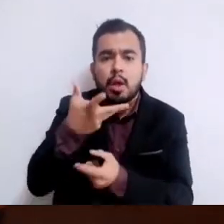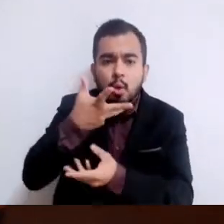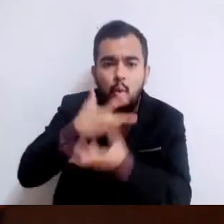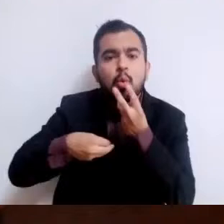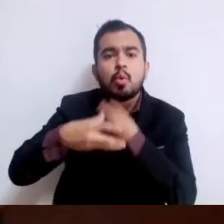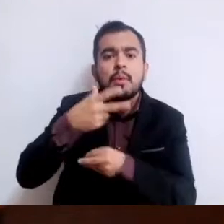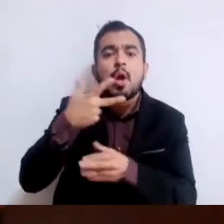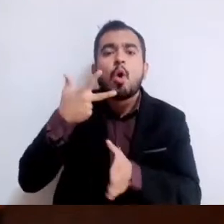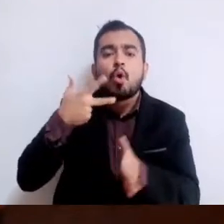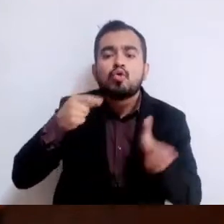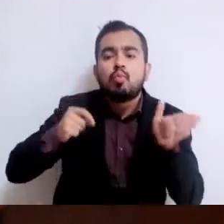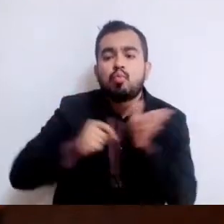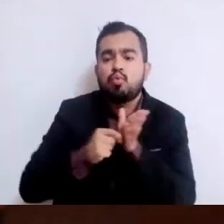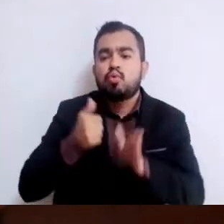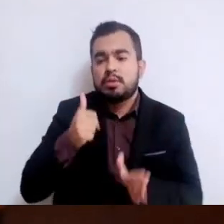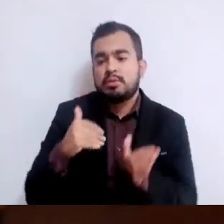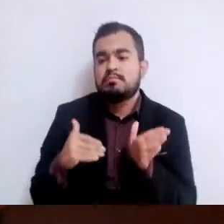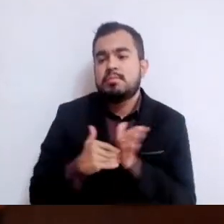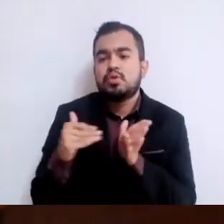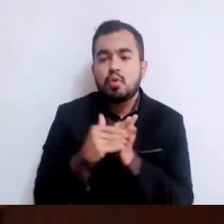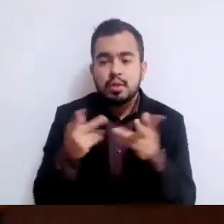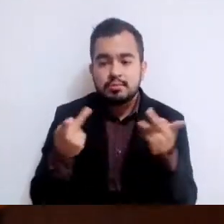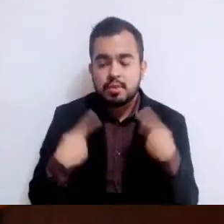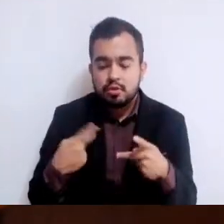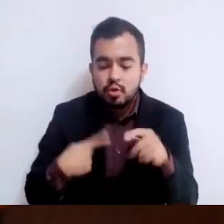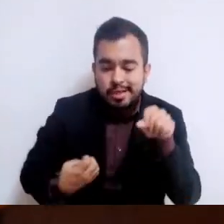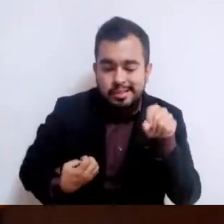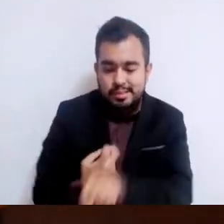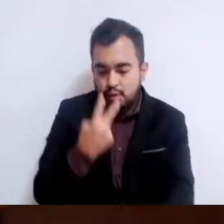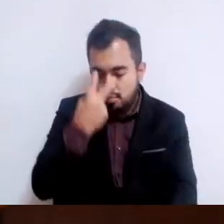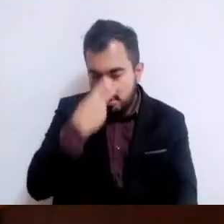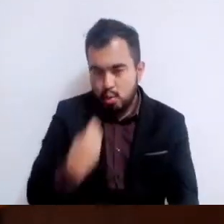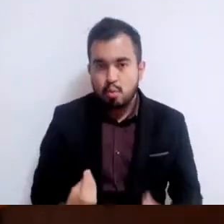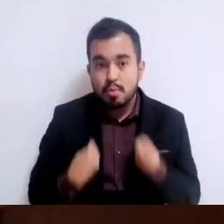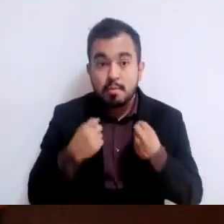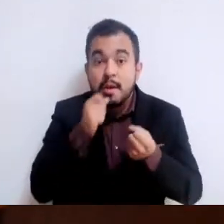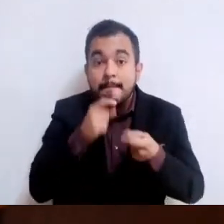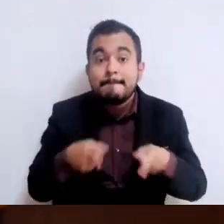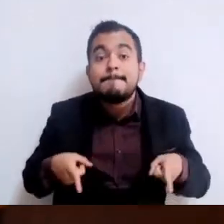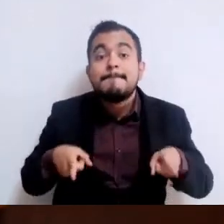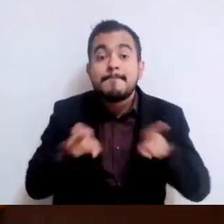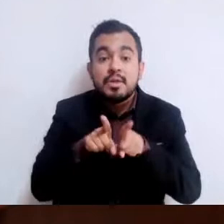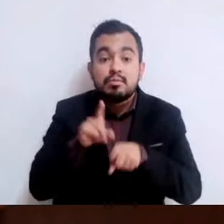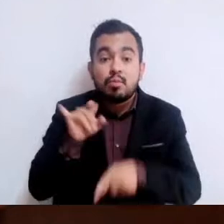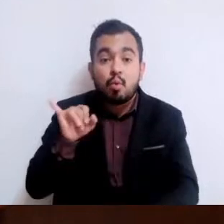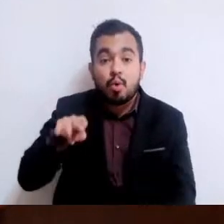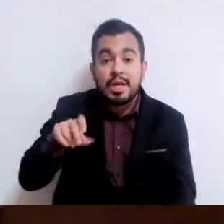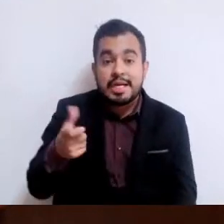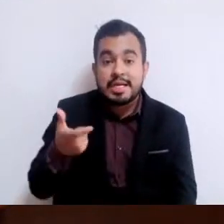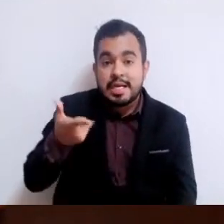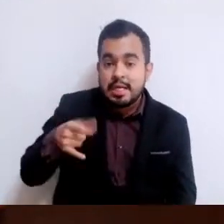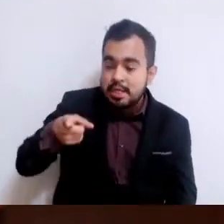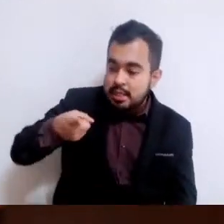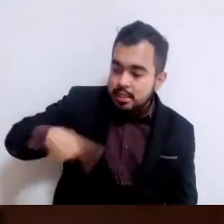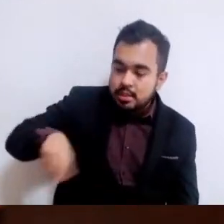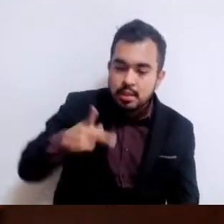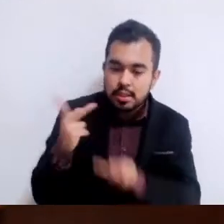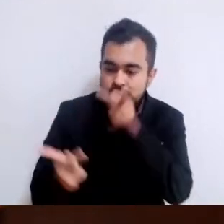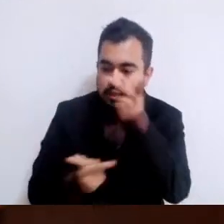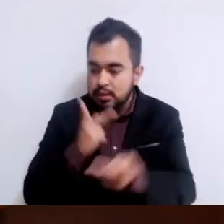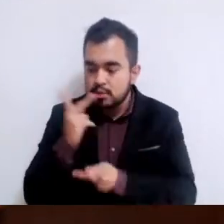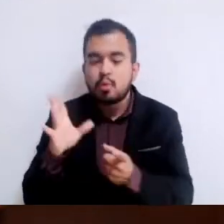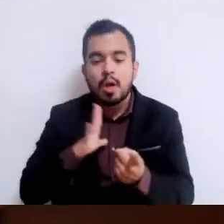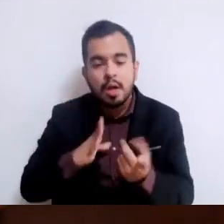de mexiquenses que, de acuerdo con el Censo de Población y Vivienda, asisten a la escuela, tienen alguna discapacidad o